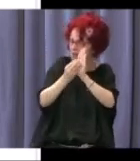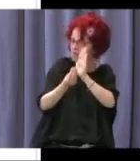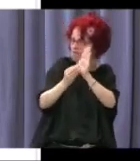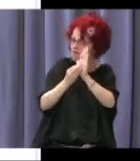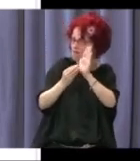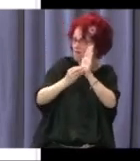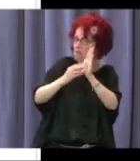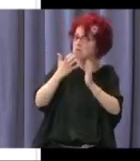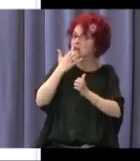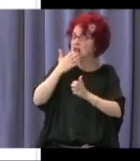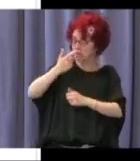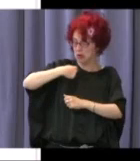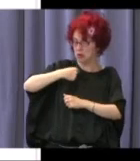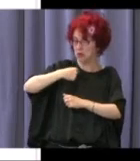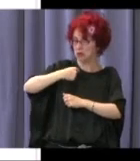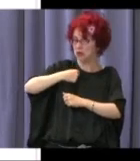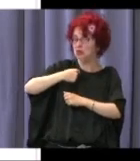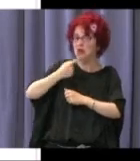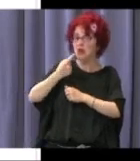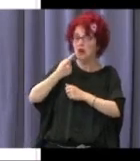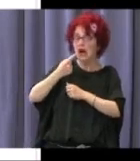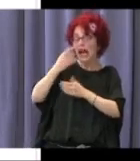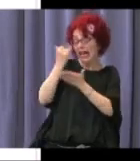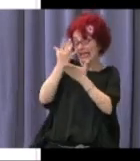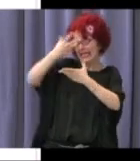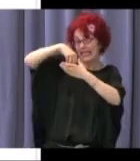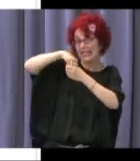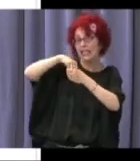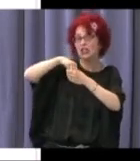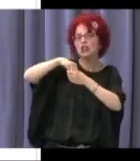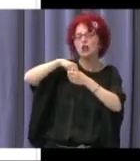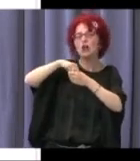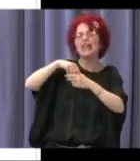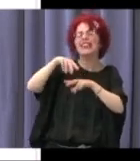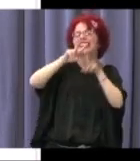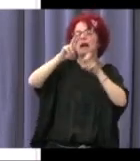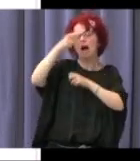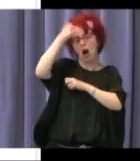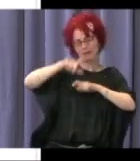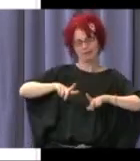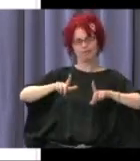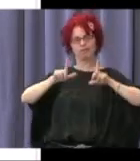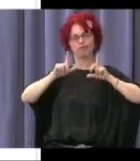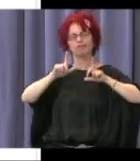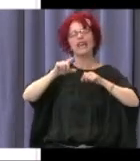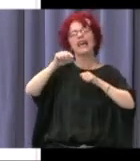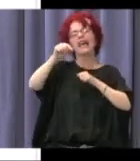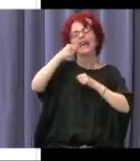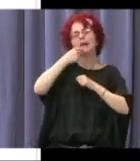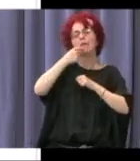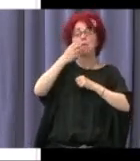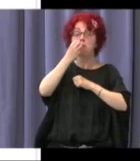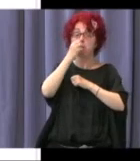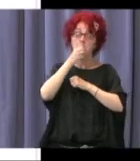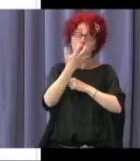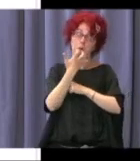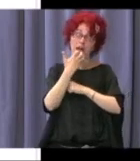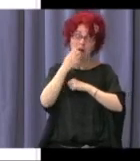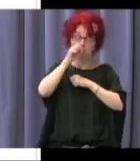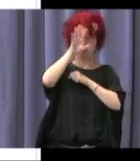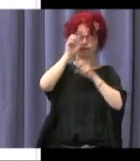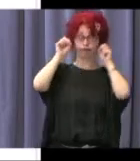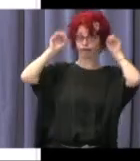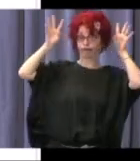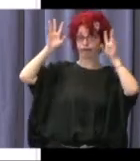androcentrismo con un extraterrestre. Yo digo, imagínate que un extraterrestre llega a la Tierra, no sabe nada de la humanidad. Consulta en Wikipedia, porque es lo que